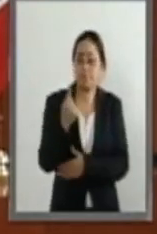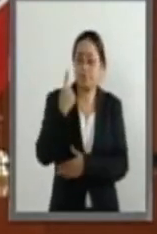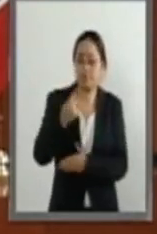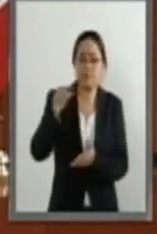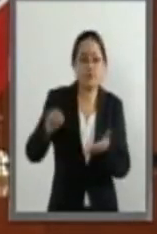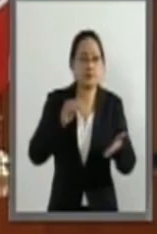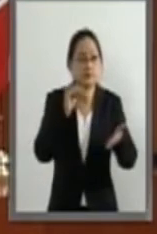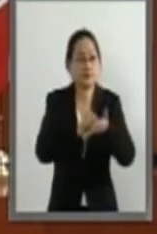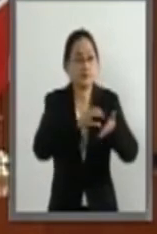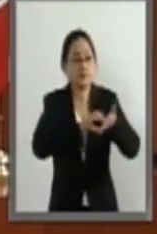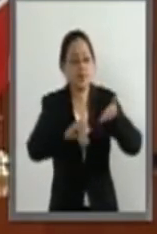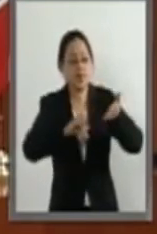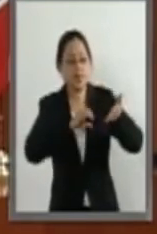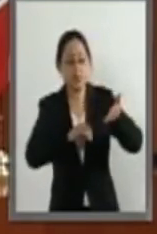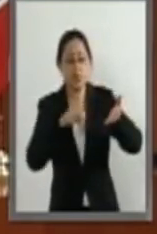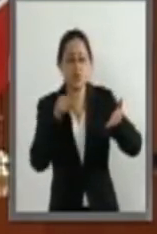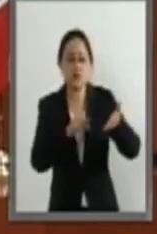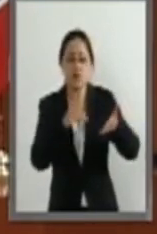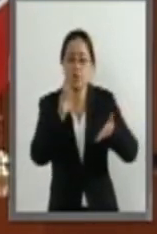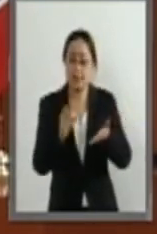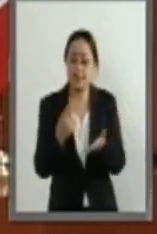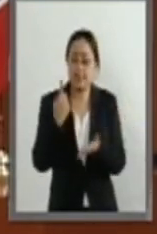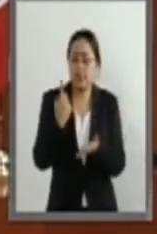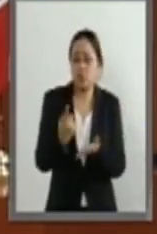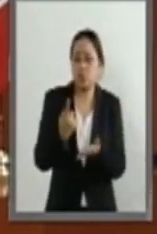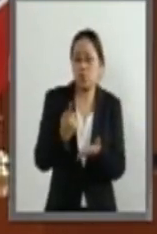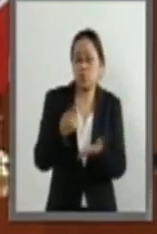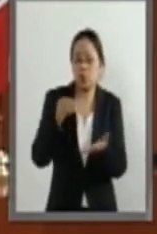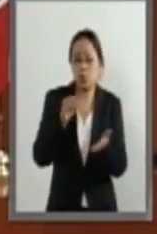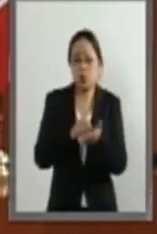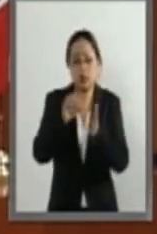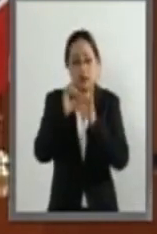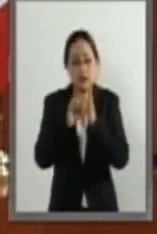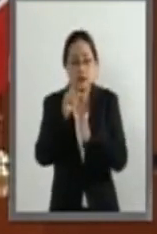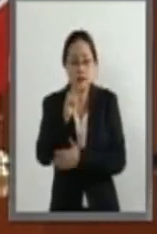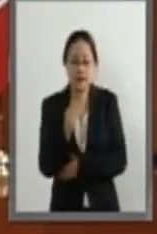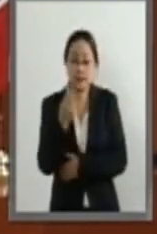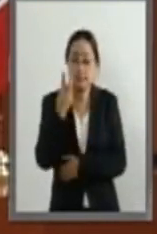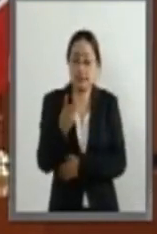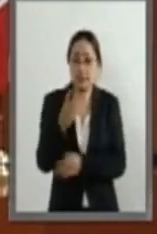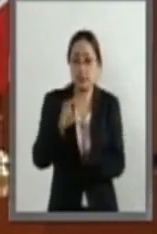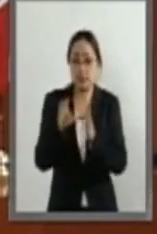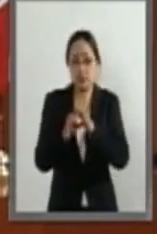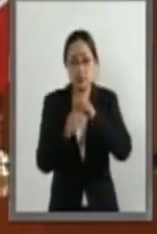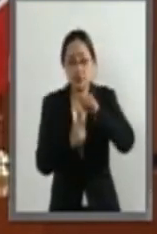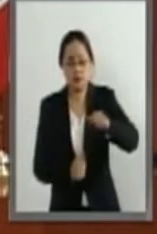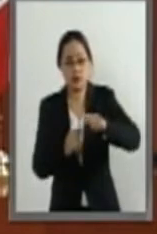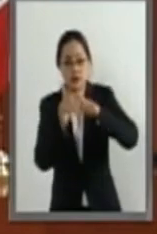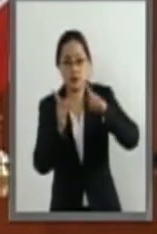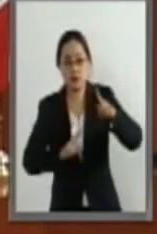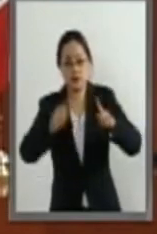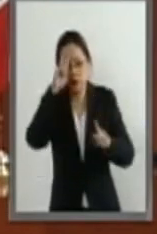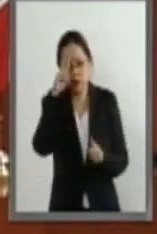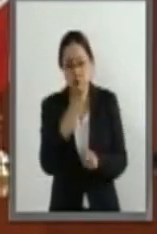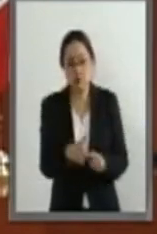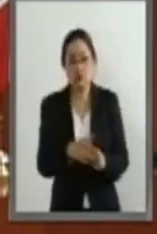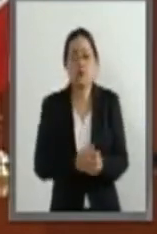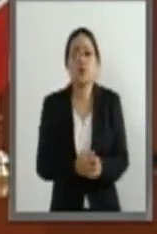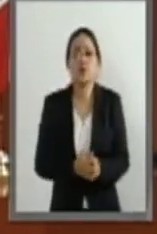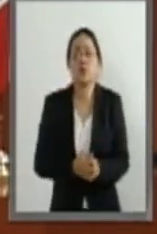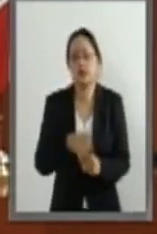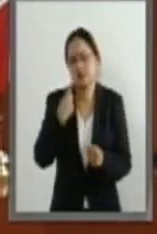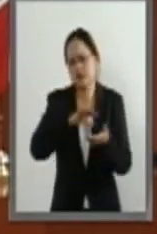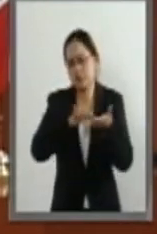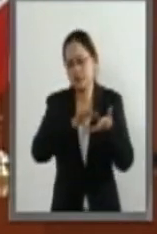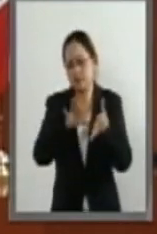una fracción 31 al artículo 73 de la Constitución Política de los Estados Unidos Mexicanos para quedar como